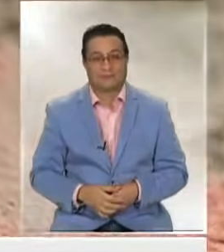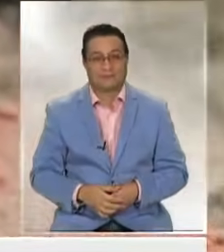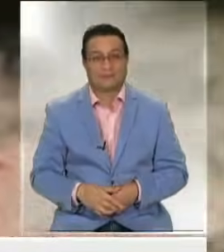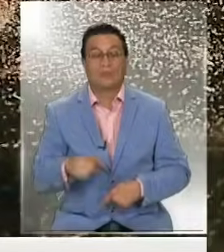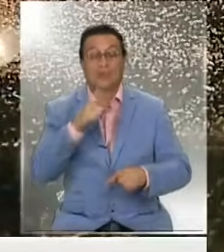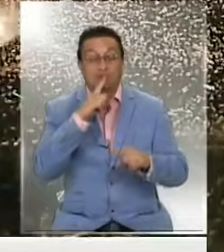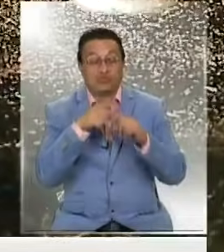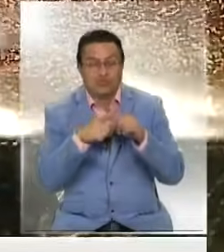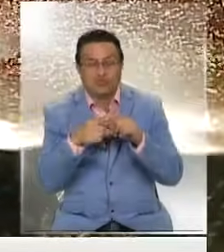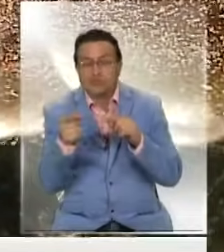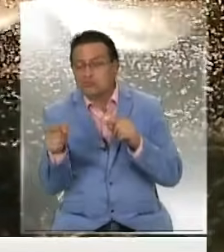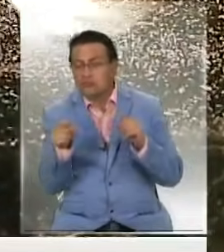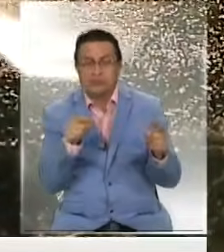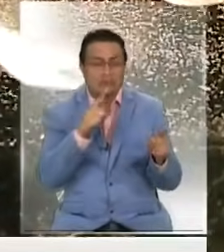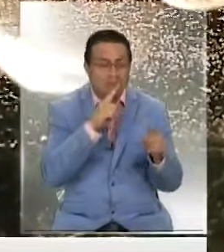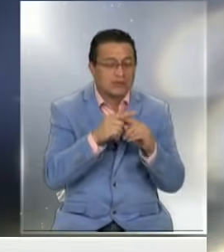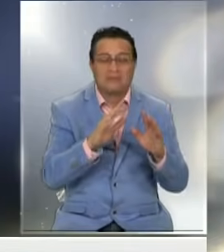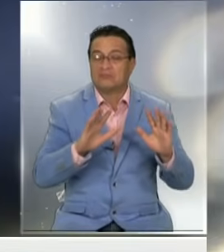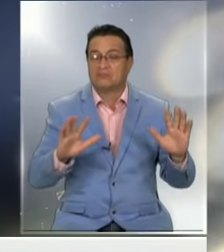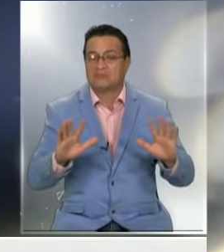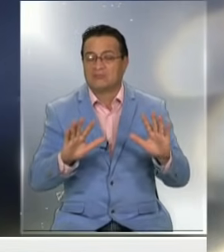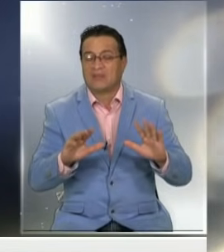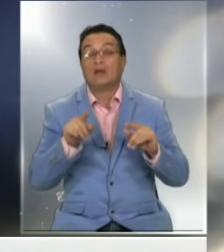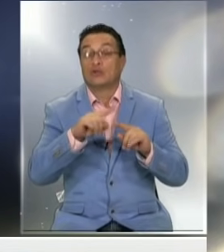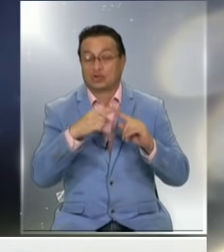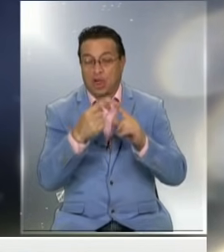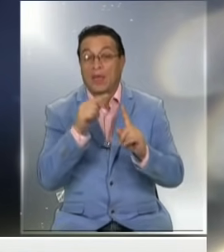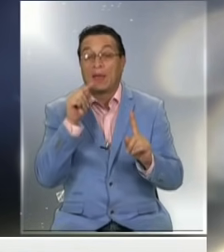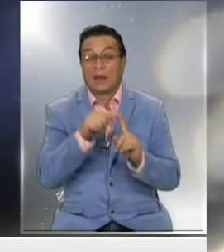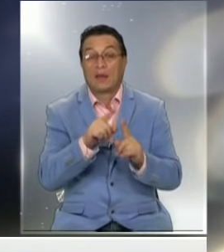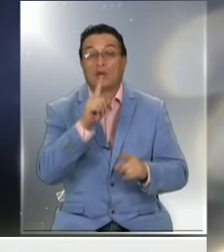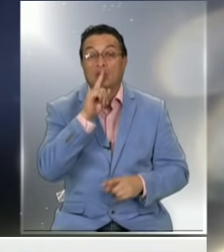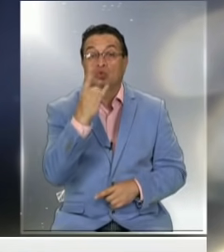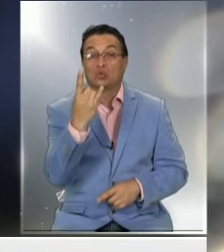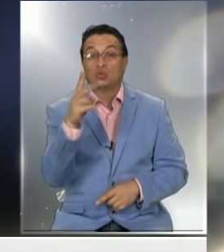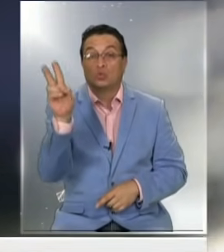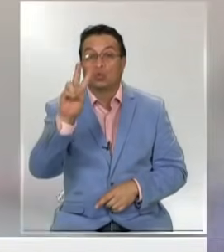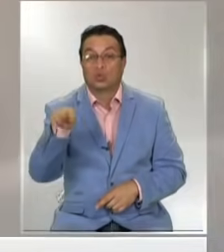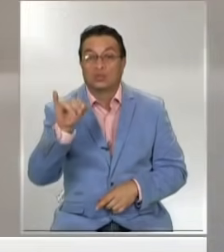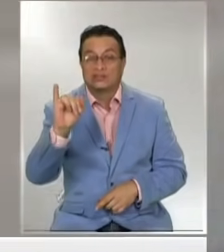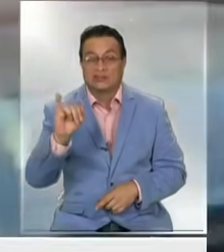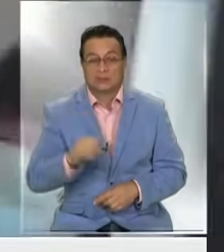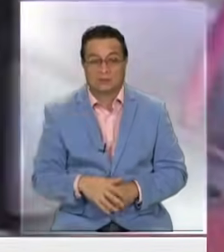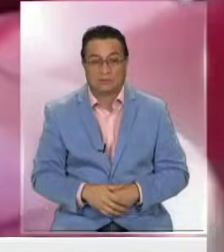Nombres más, nombres menos, todos se refieren a ella como Tusi.